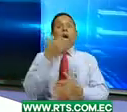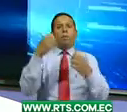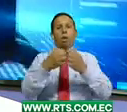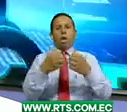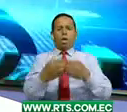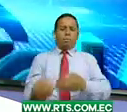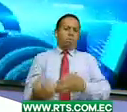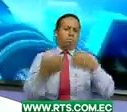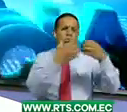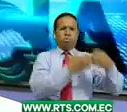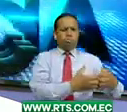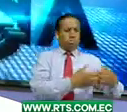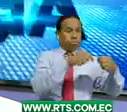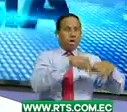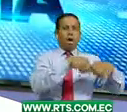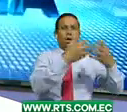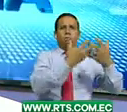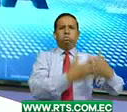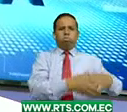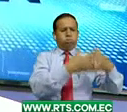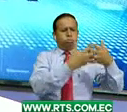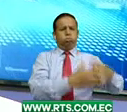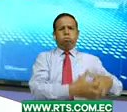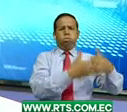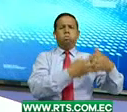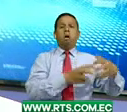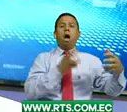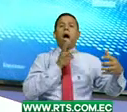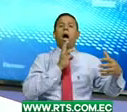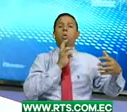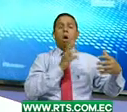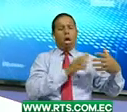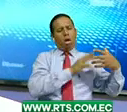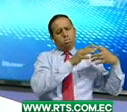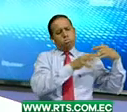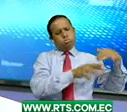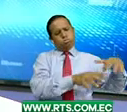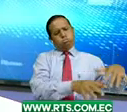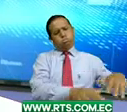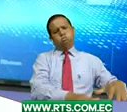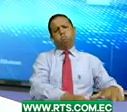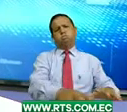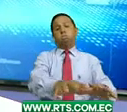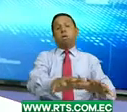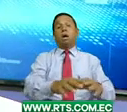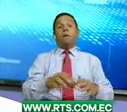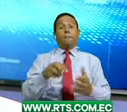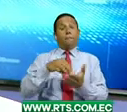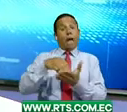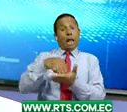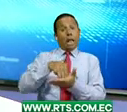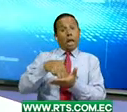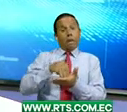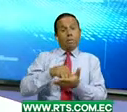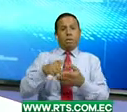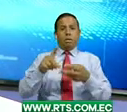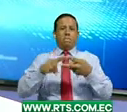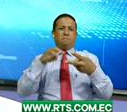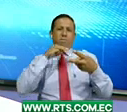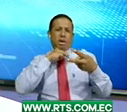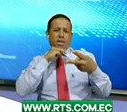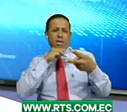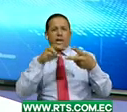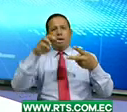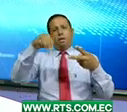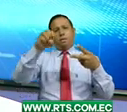operaciones. Más de 200.000 personas de los cantones Manabitas, Manta, Montecristi y Jaramijó ya reciben con total